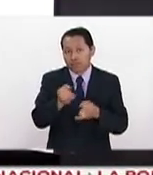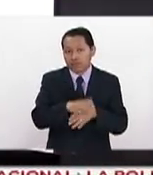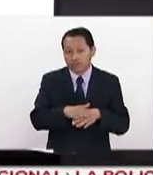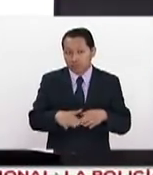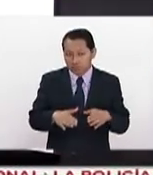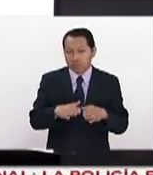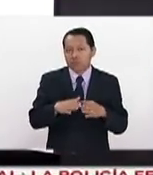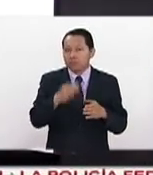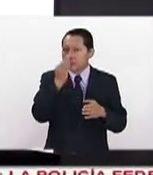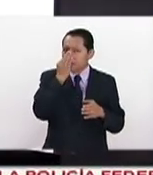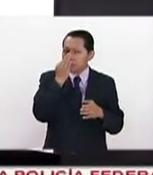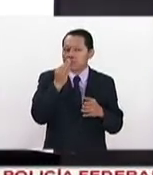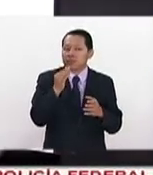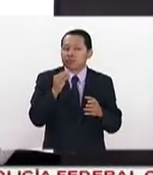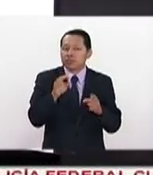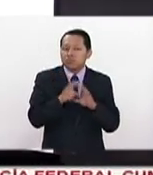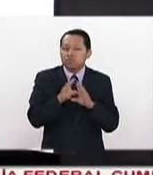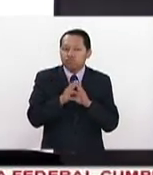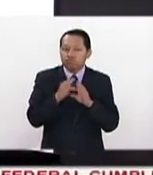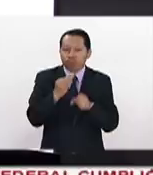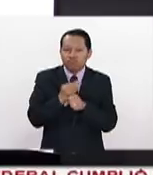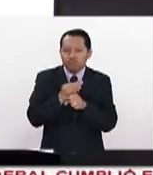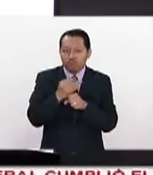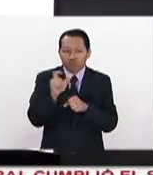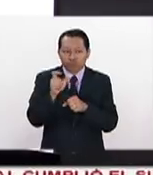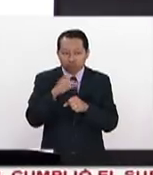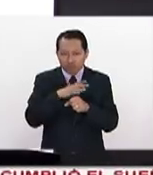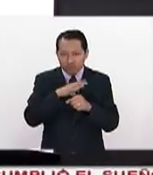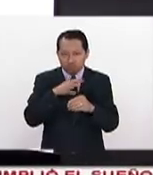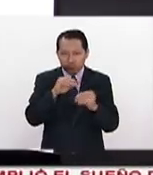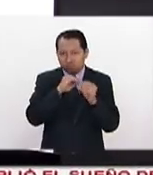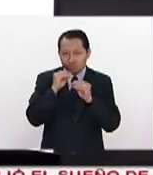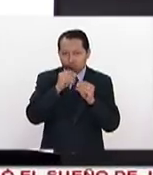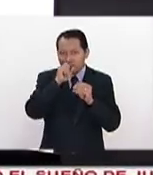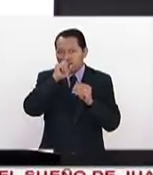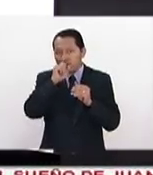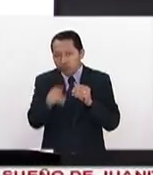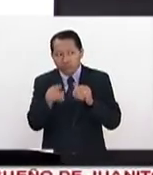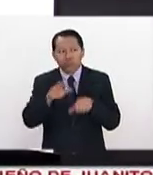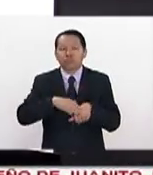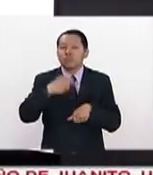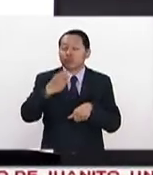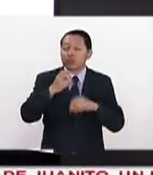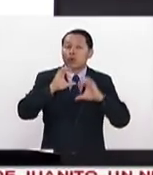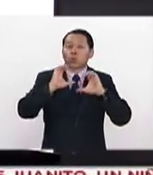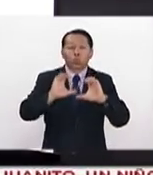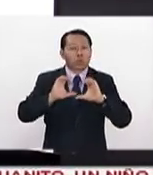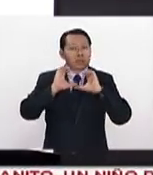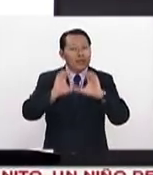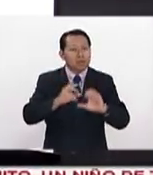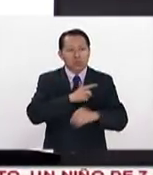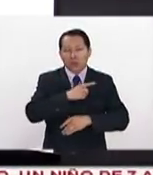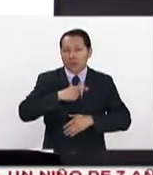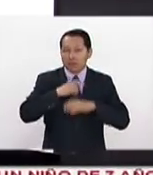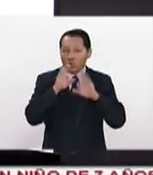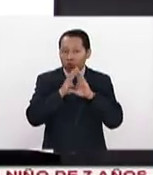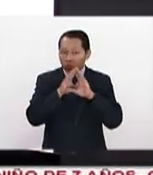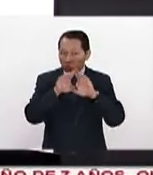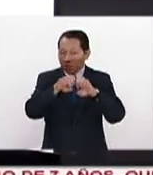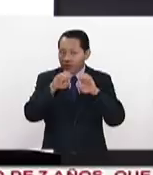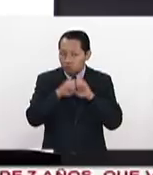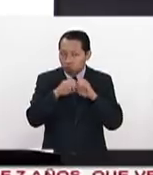que se maneja en el momento de la negociación, por lo cual pues hay que ser muy cuidadosos, ¿no? Desde la parte de los